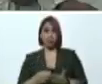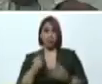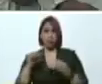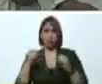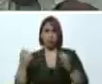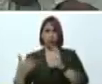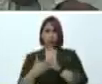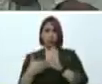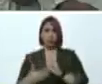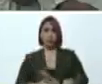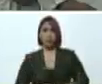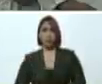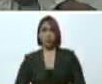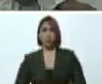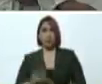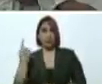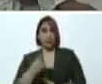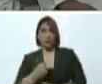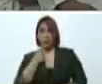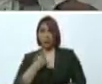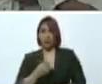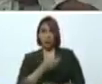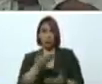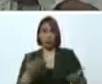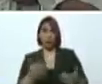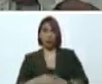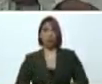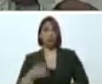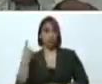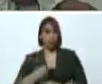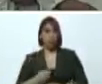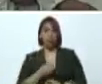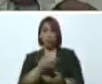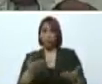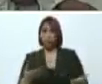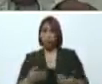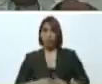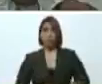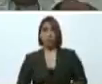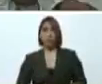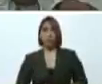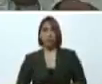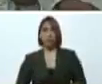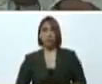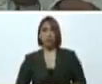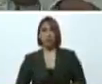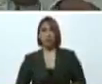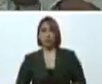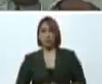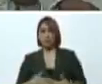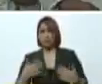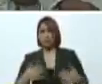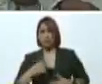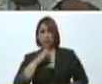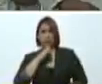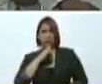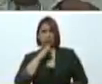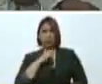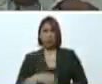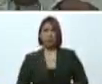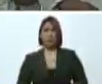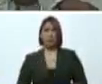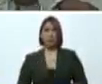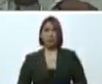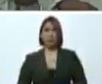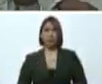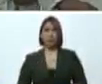tengo que decírselo a ustedes tengo que decírselo pariendo sacando un centavo